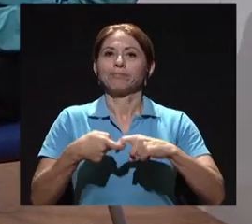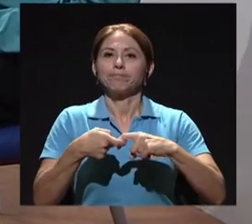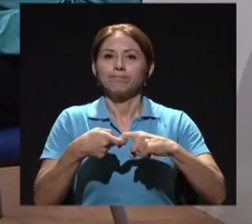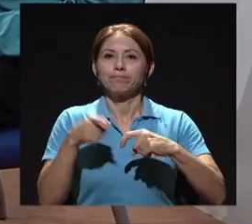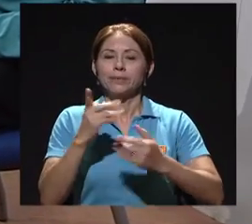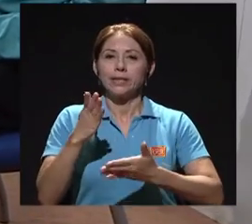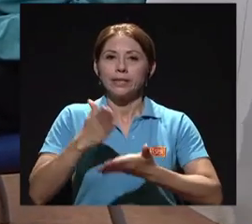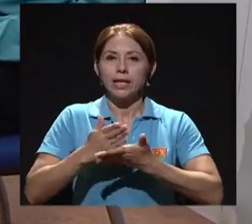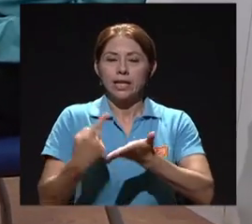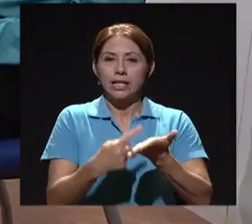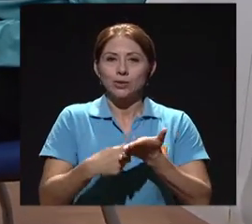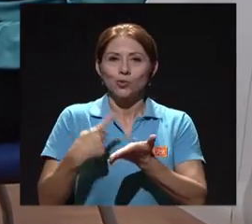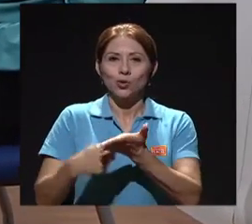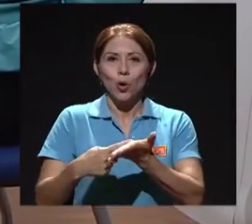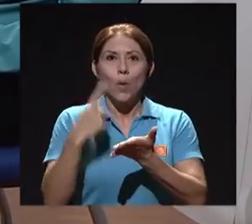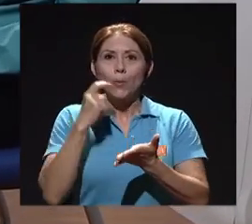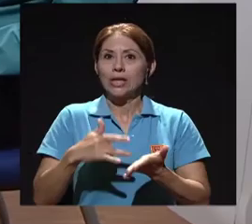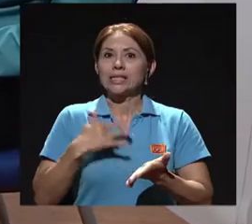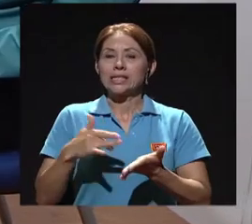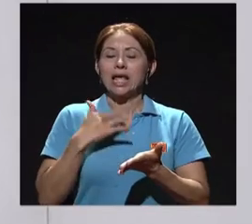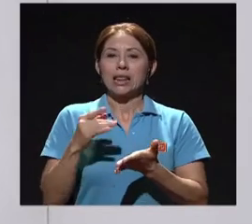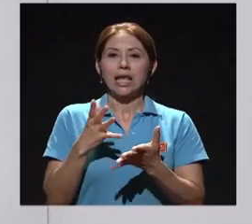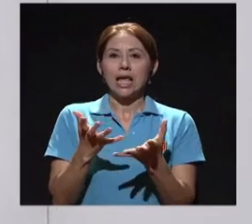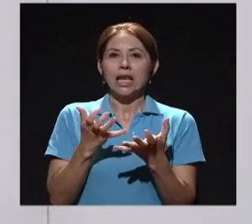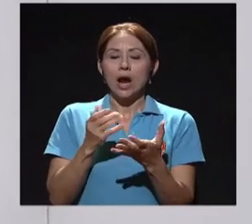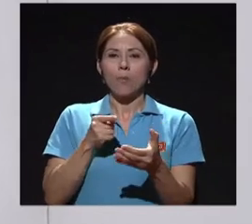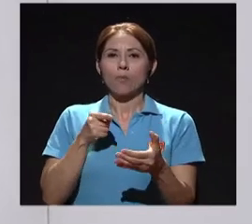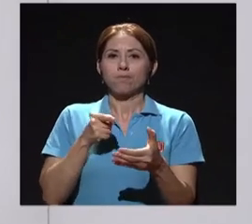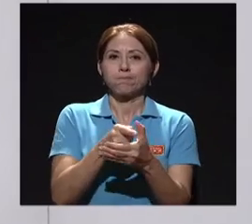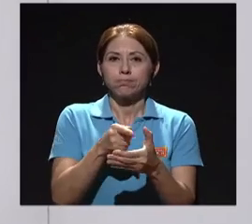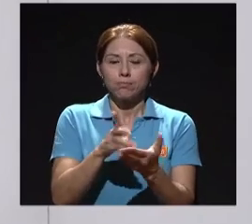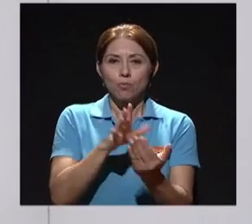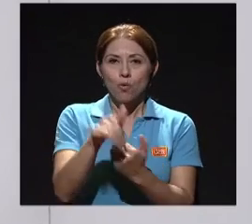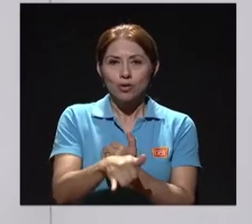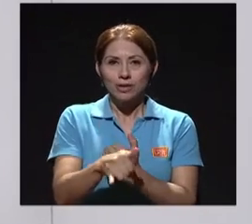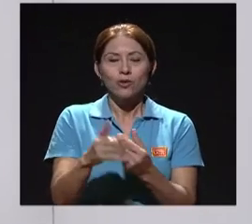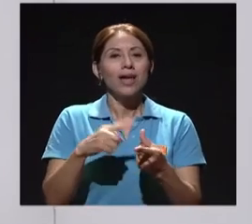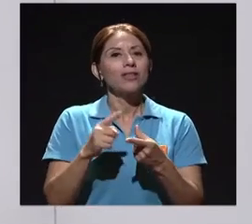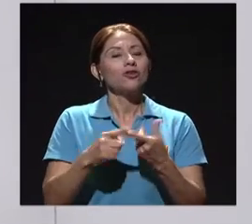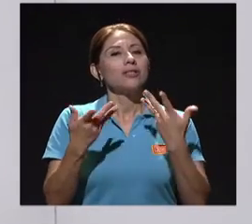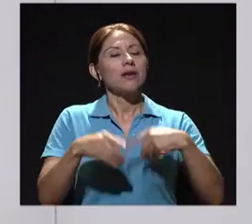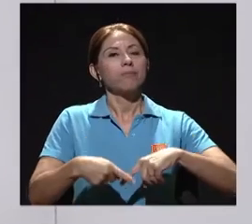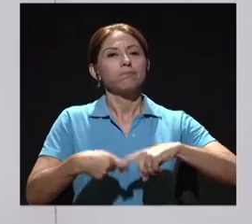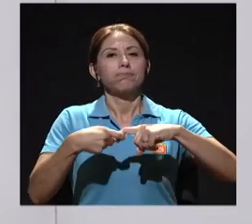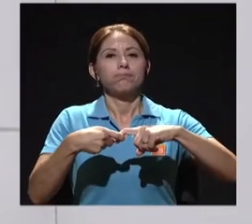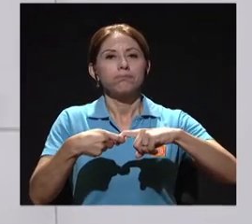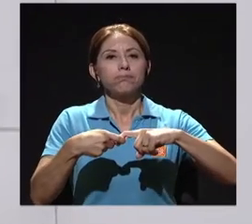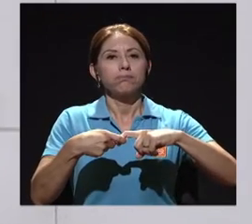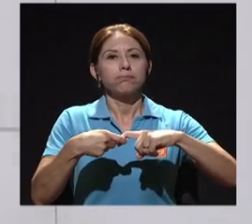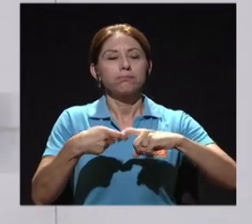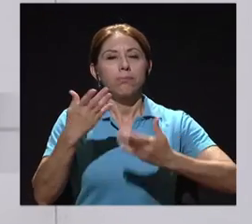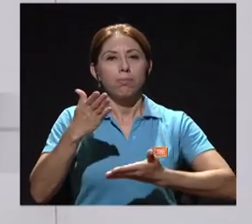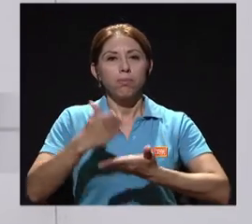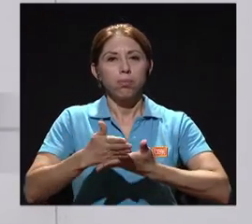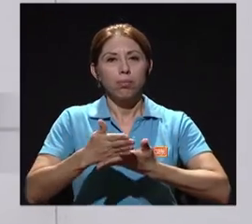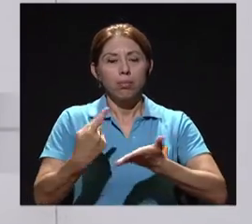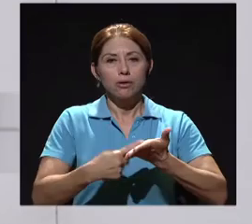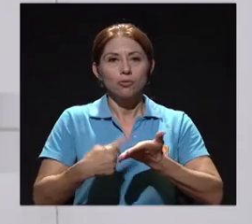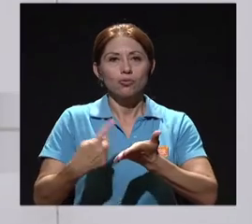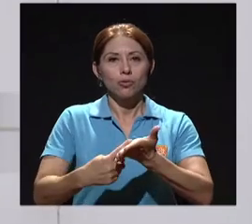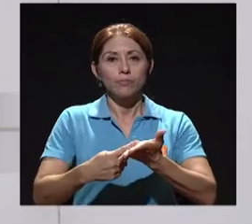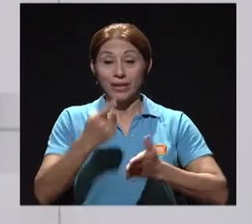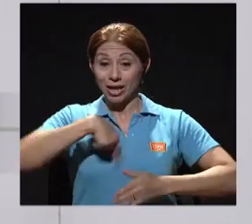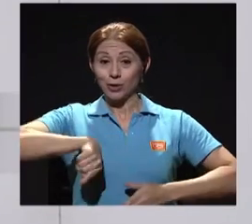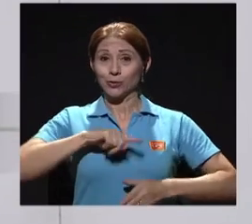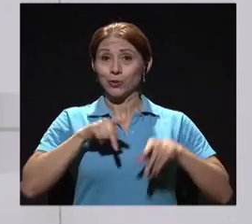sienten pasos de gigante verdad en contra del proyecto y entonces se paraliza la discusión y nosotros como sectores de sociedad así que